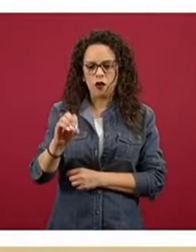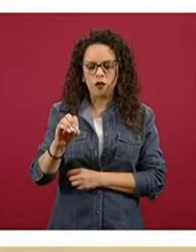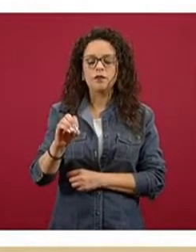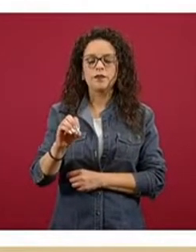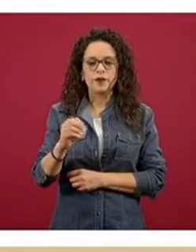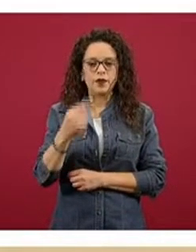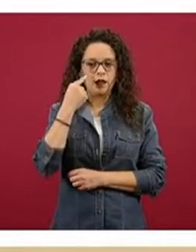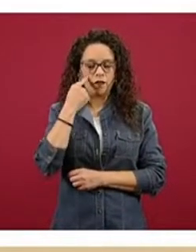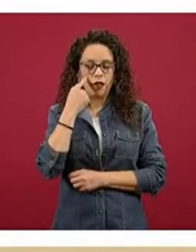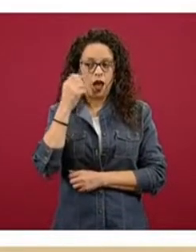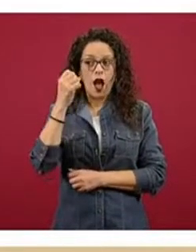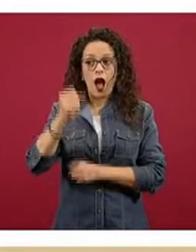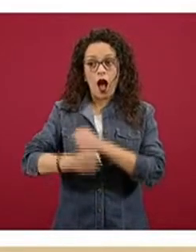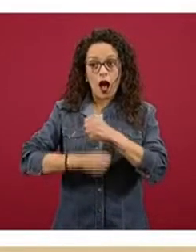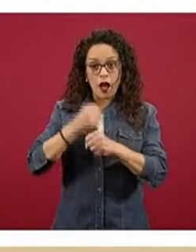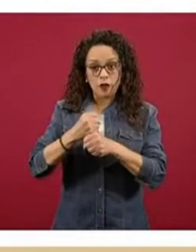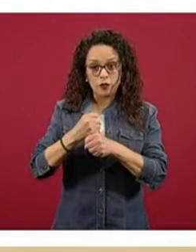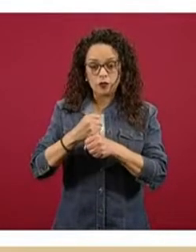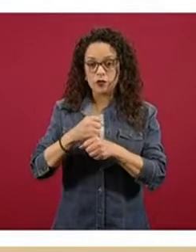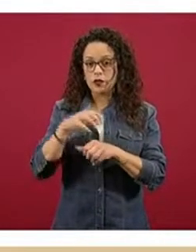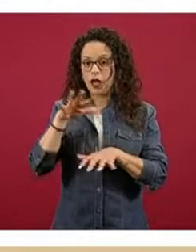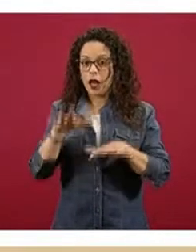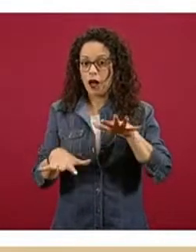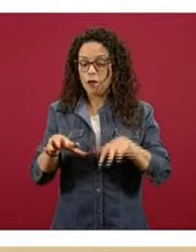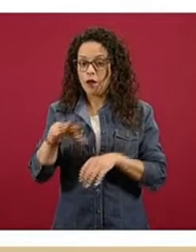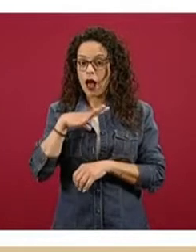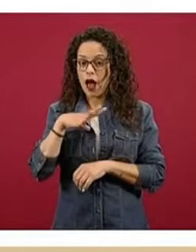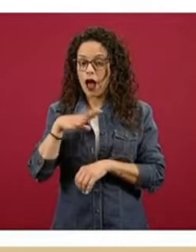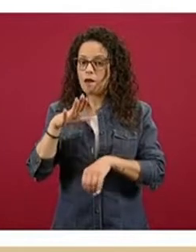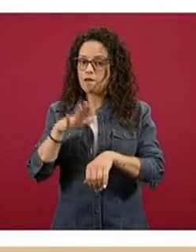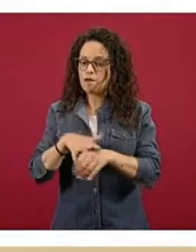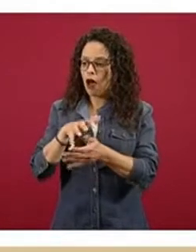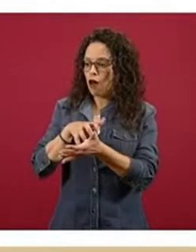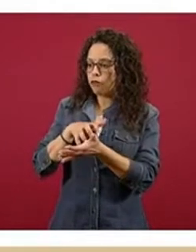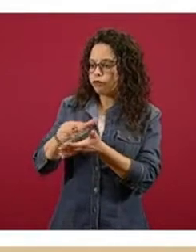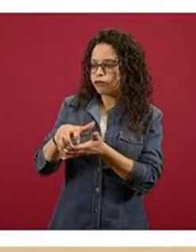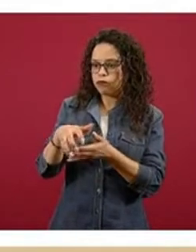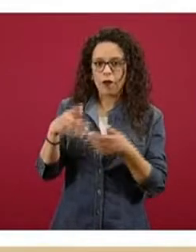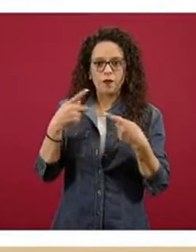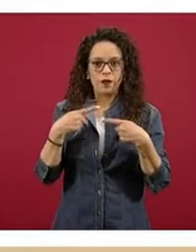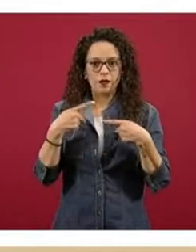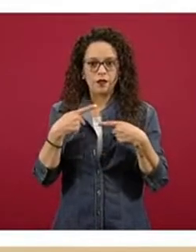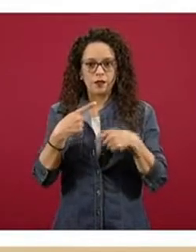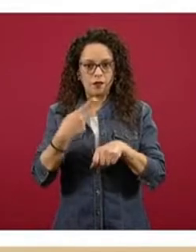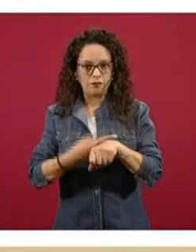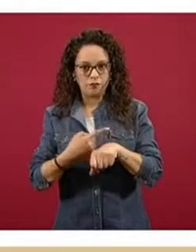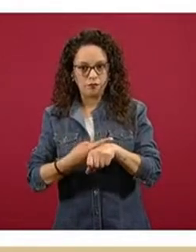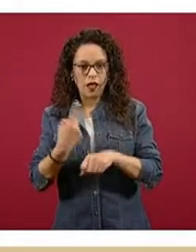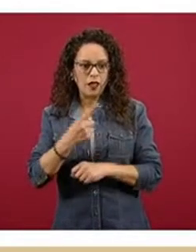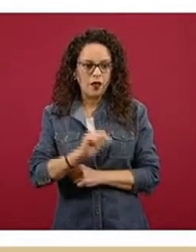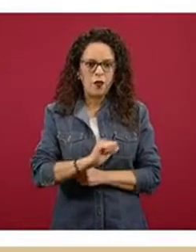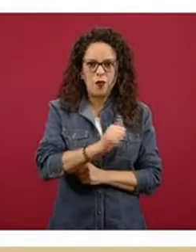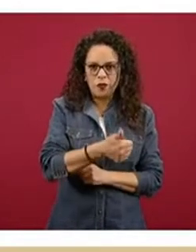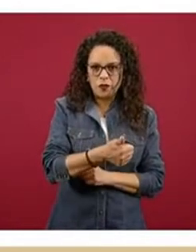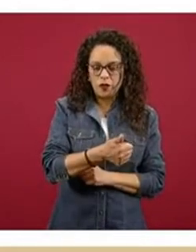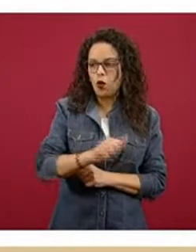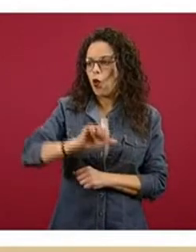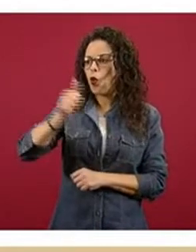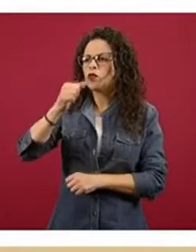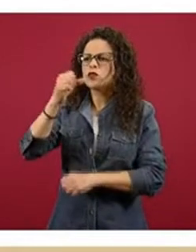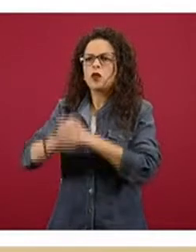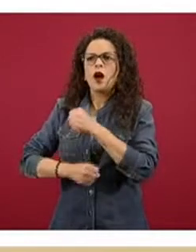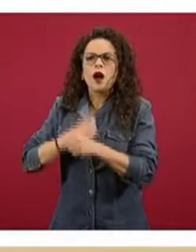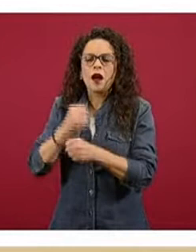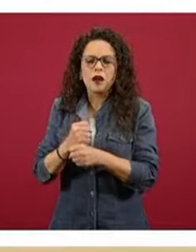los cuales la enfermedad nos presenta un mayor número de casos probablemente que en otros. Hay algunos años en donde